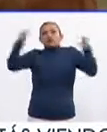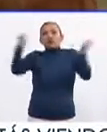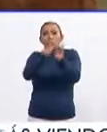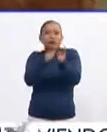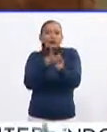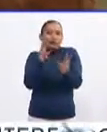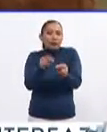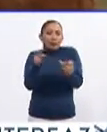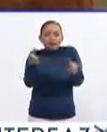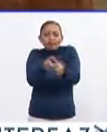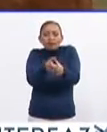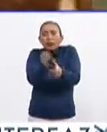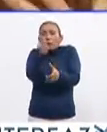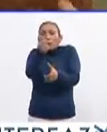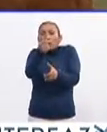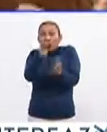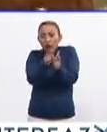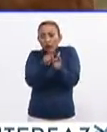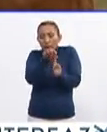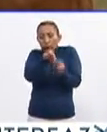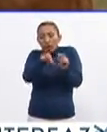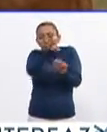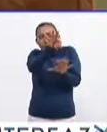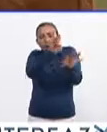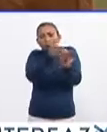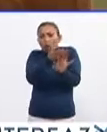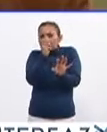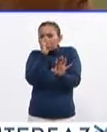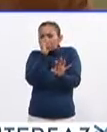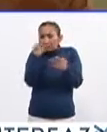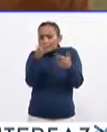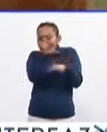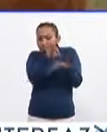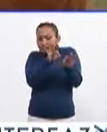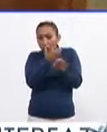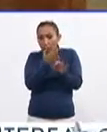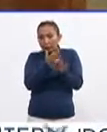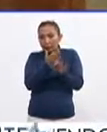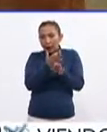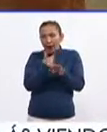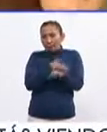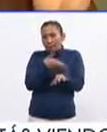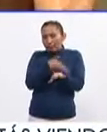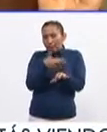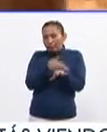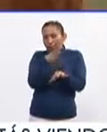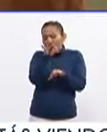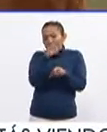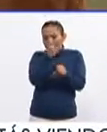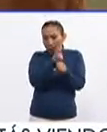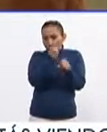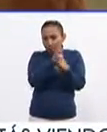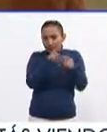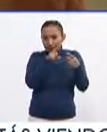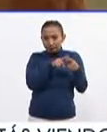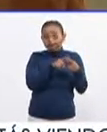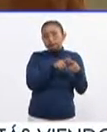grupos grandes. Entonces seguimos un proceso de selección muy meticuloso. En estos momentos ese proceso es